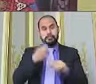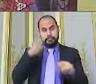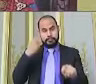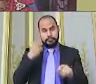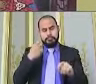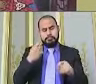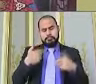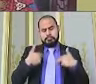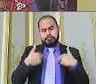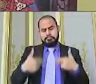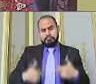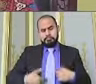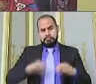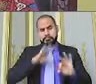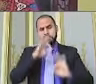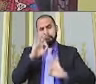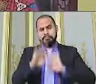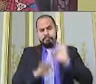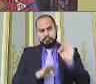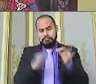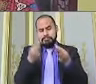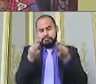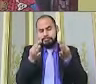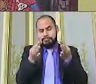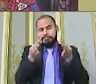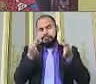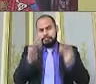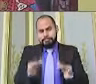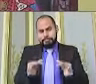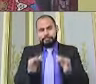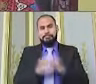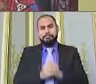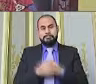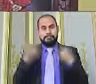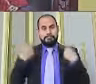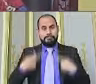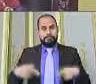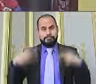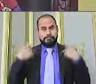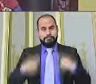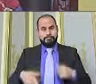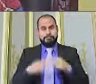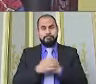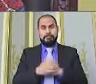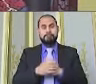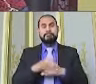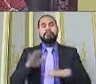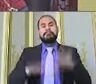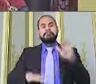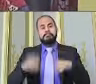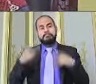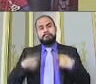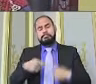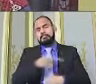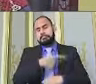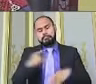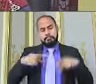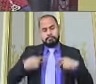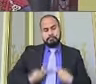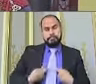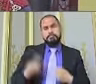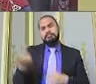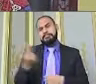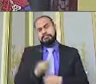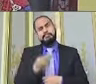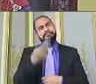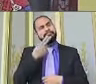humano, que sea de calidad para las personas. Generalmente son los pobres y los más vulnerables los que tienen que